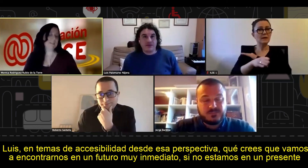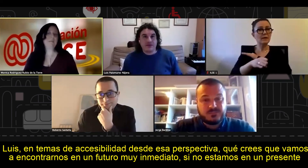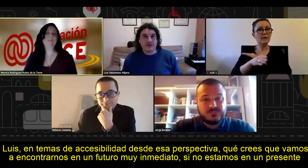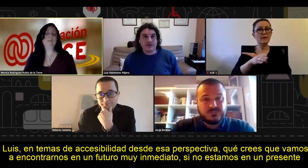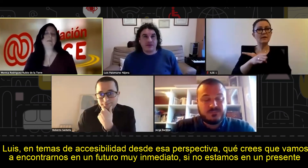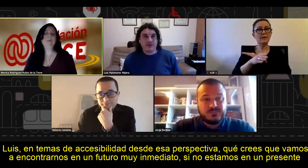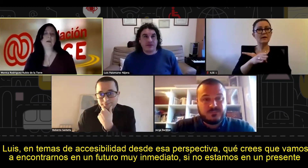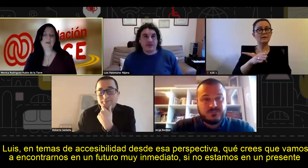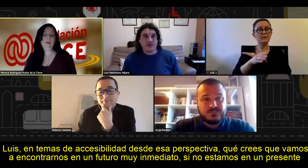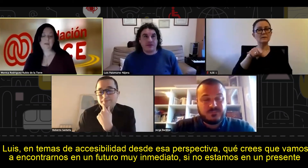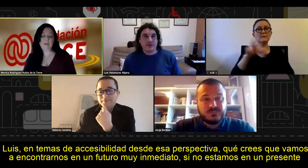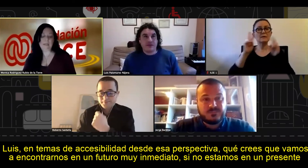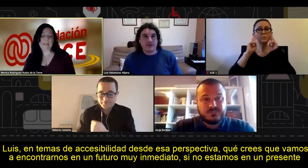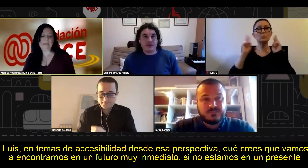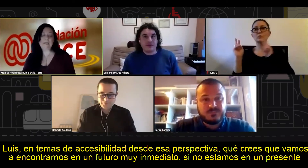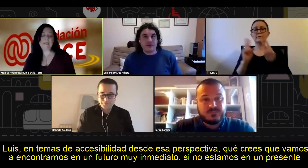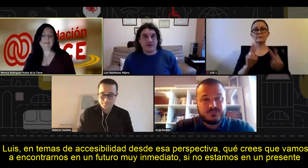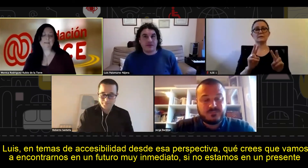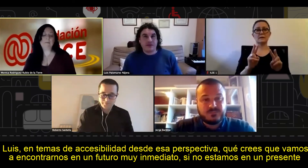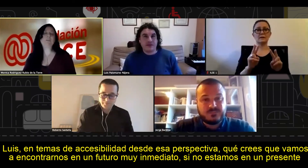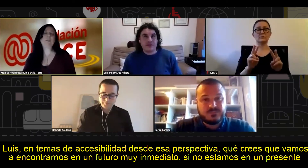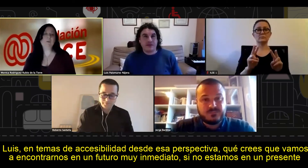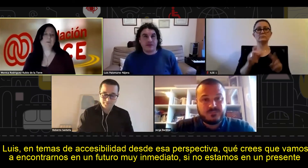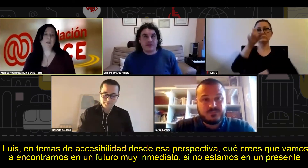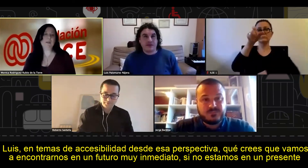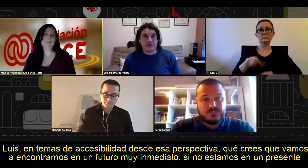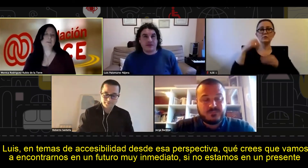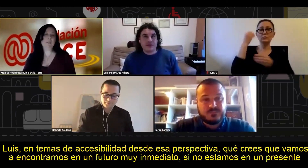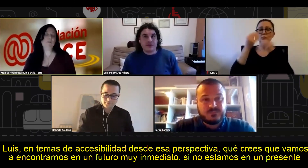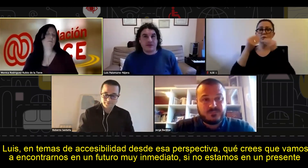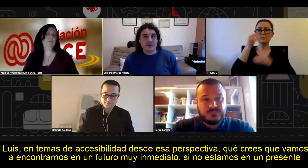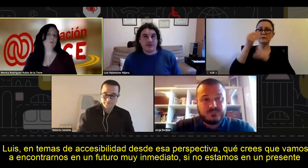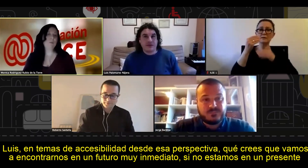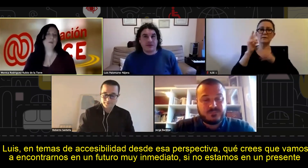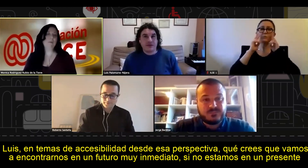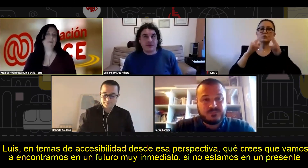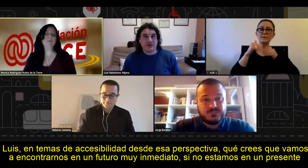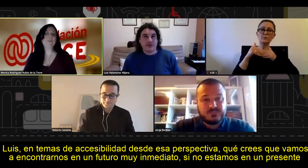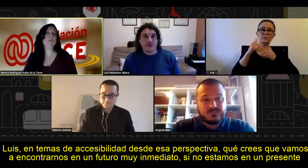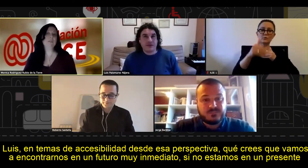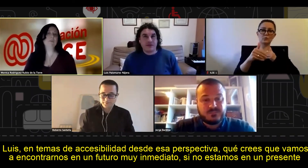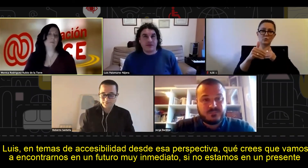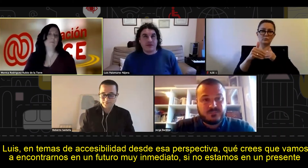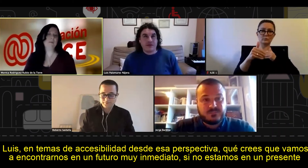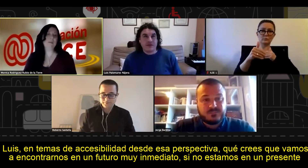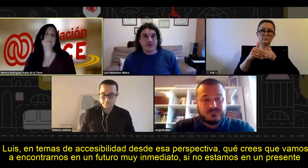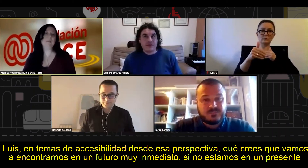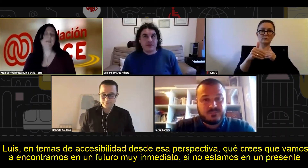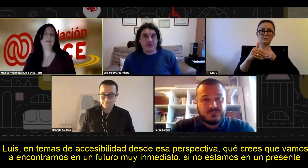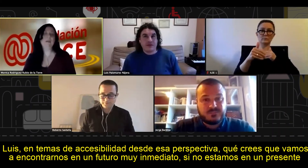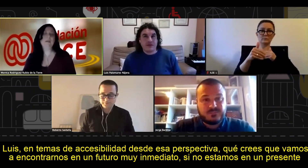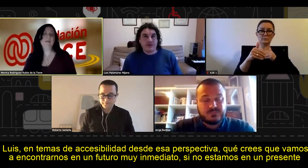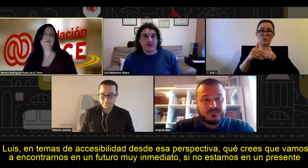esa perspectiva, ¿qué crees que vamos a encontrarnos en un futuro muy inmediato si no estamos en un presente